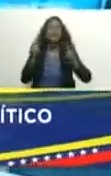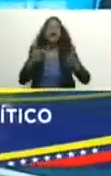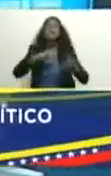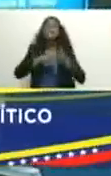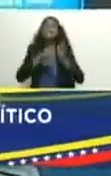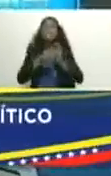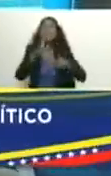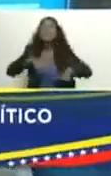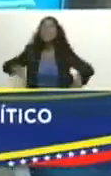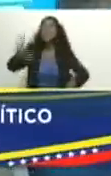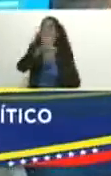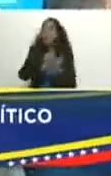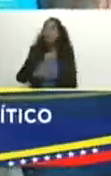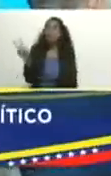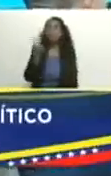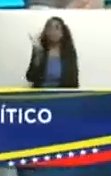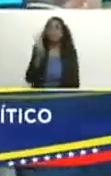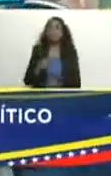en tu territorio.